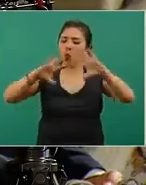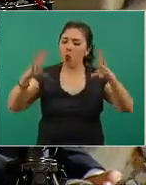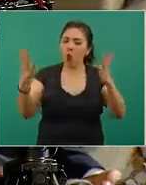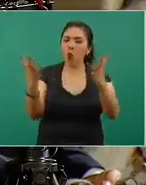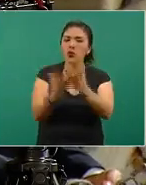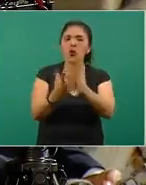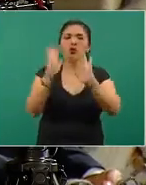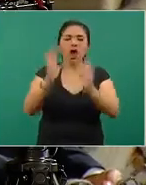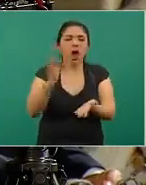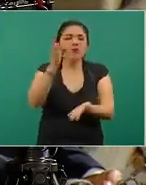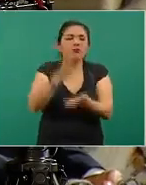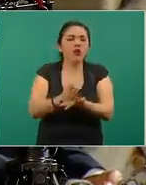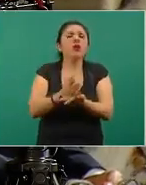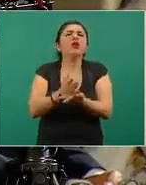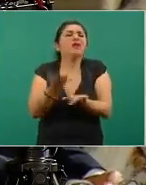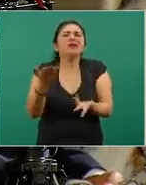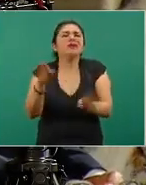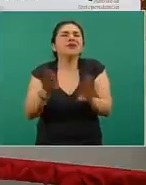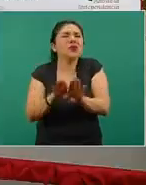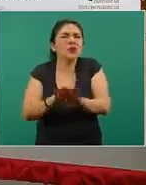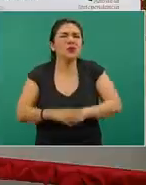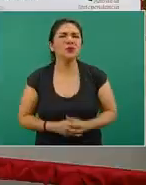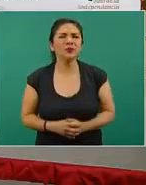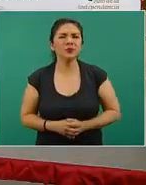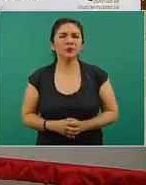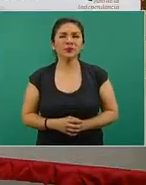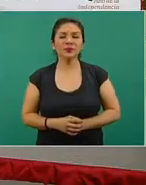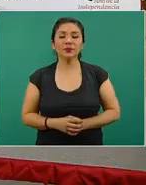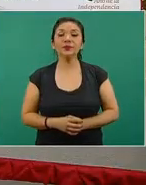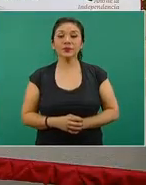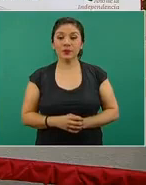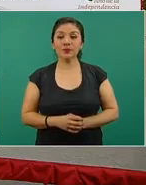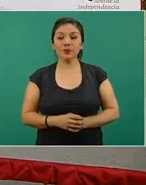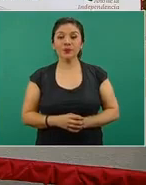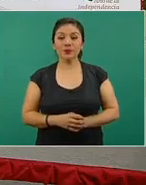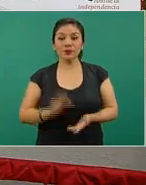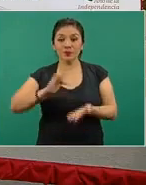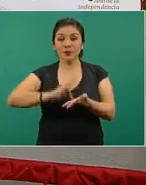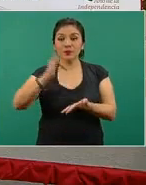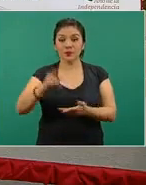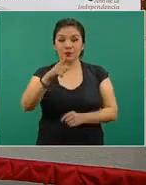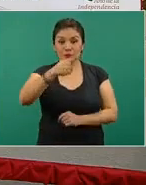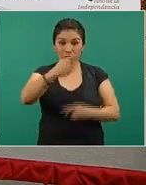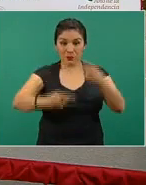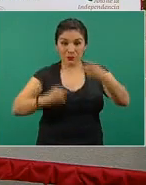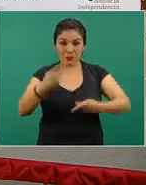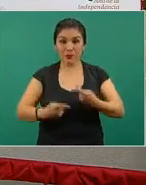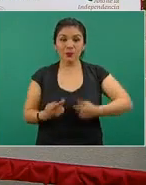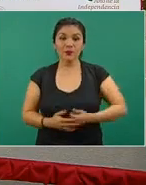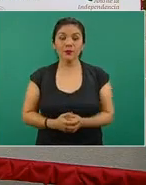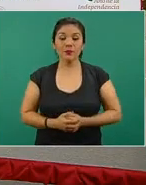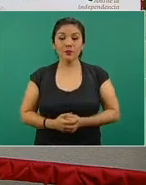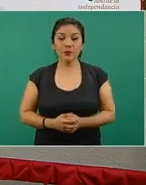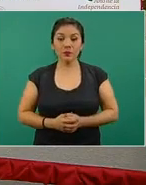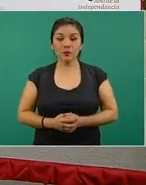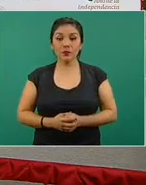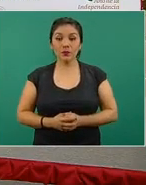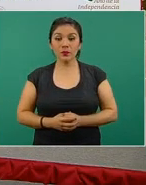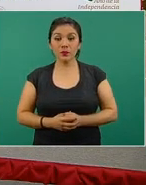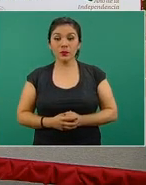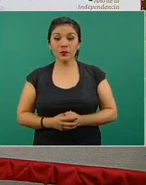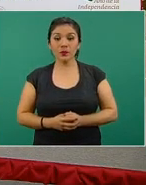una constante? ¿Cómo es? Gracias. Gracias. Sí, muchas gracias por la pregunta. Bueno,